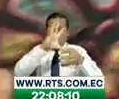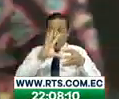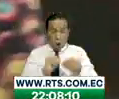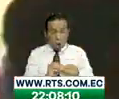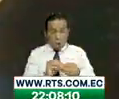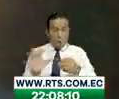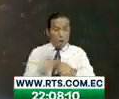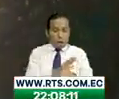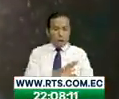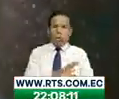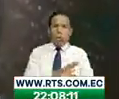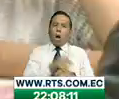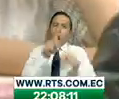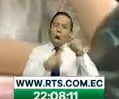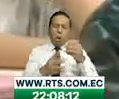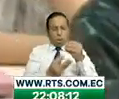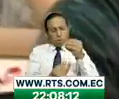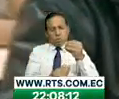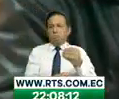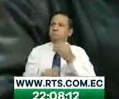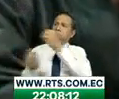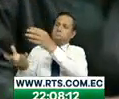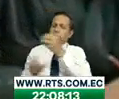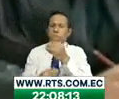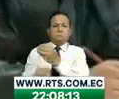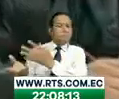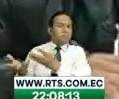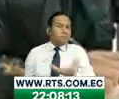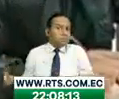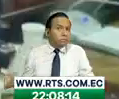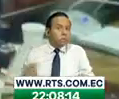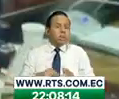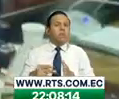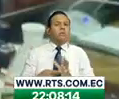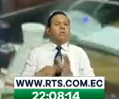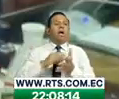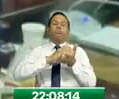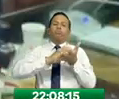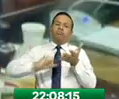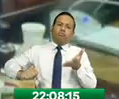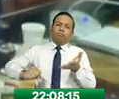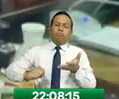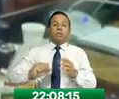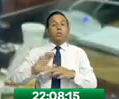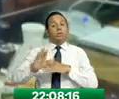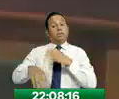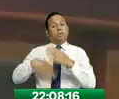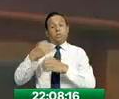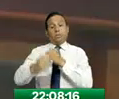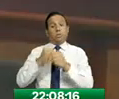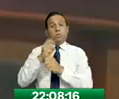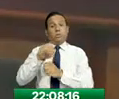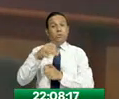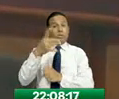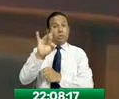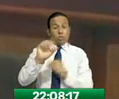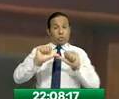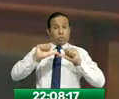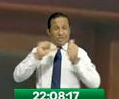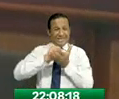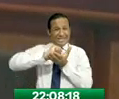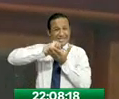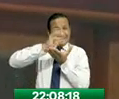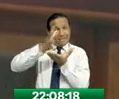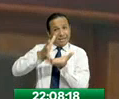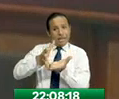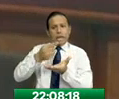de contratación pública que no agiliza los procesos. Y en el 2018 la Asamblea Nacional efectuó modificaciones con un régimen